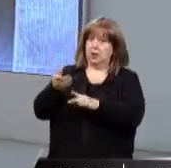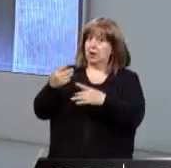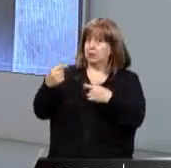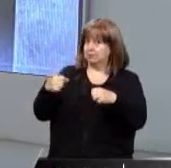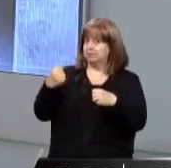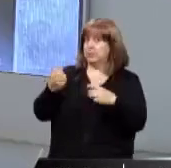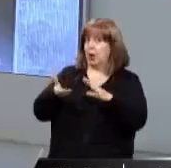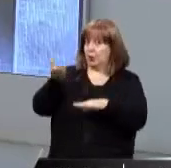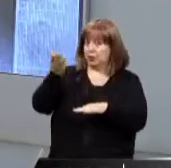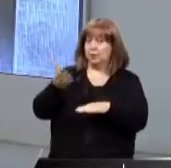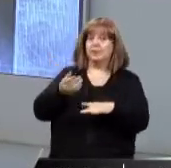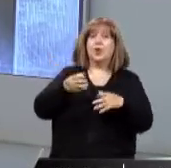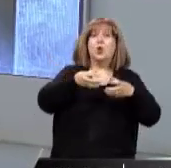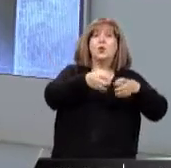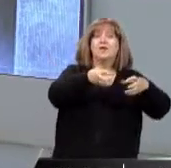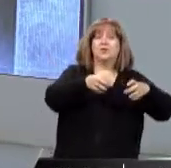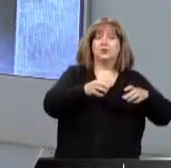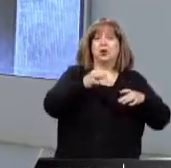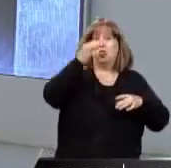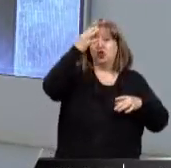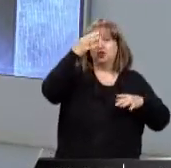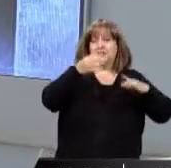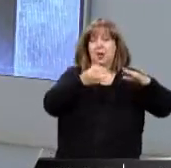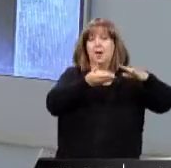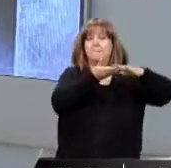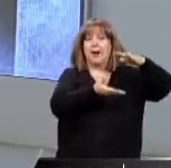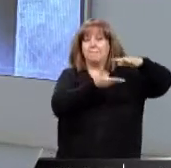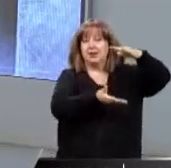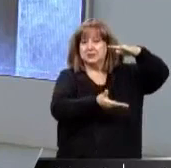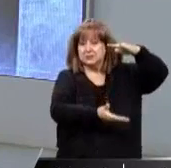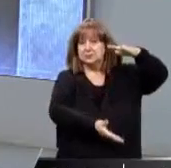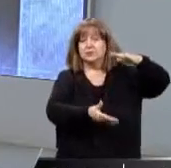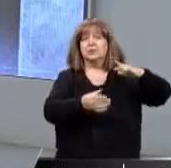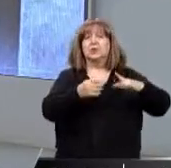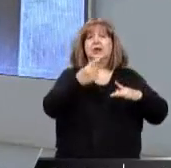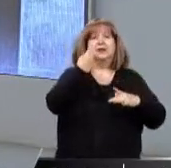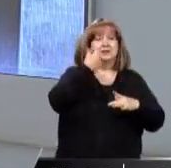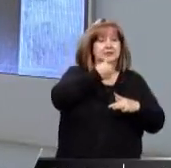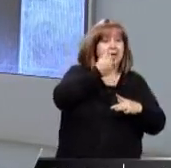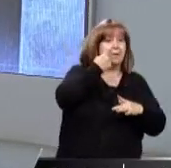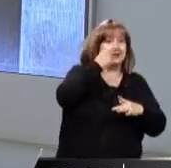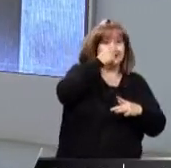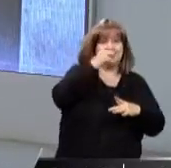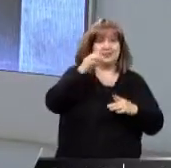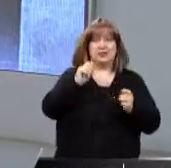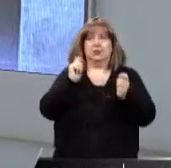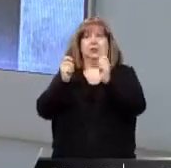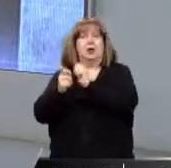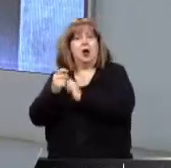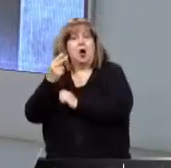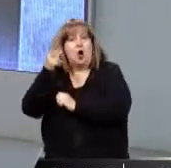incremento importante. El cajón de huevo, que son 12 maples los que contienen el cajón de huevo, es de 6.700 pesos, se fue